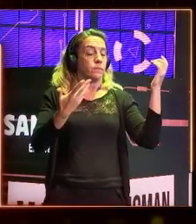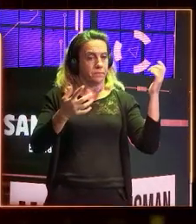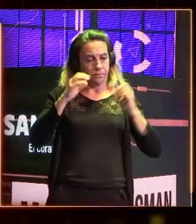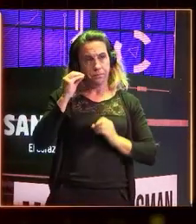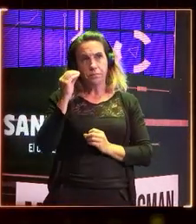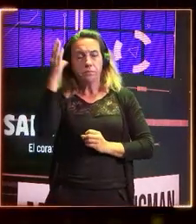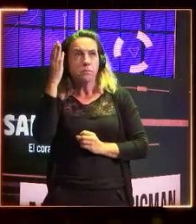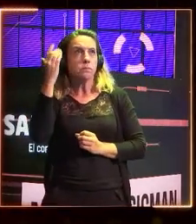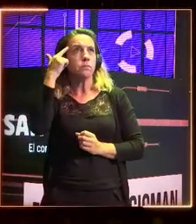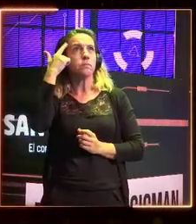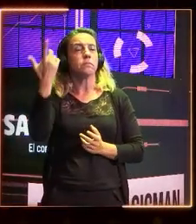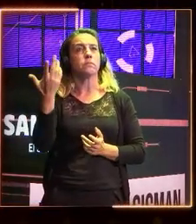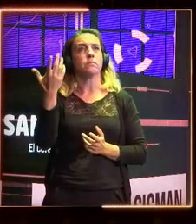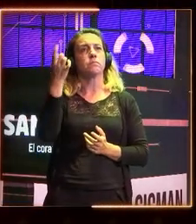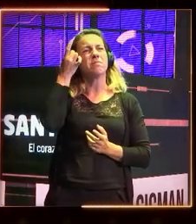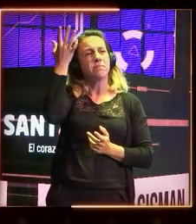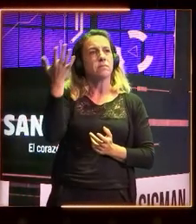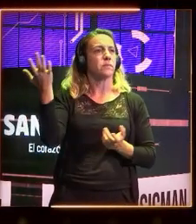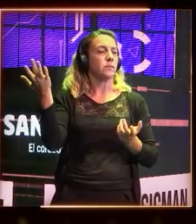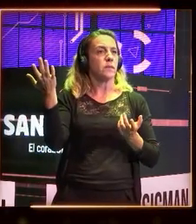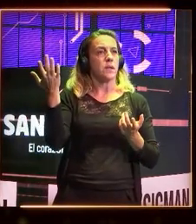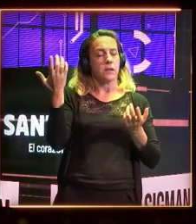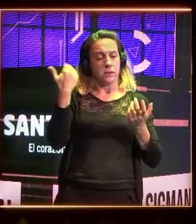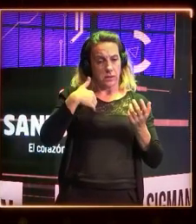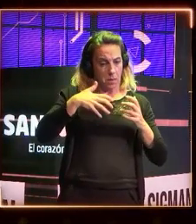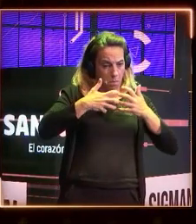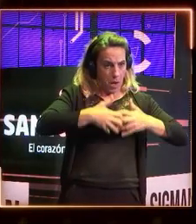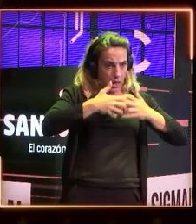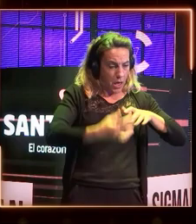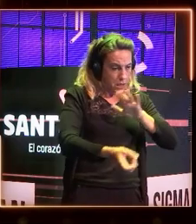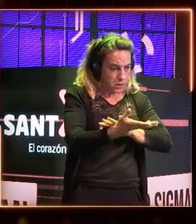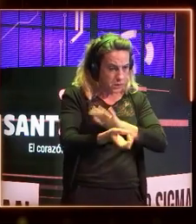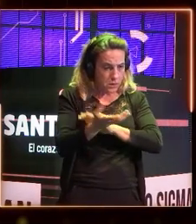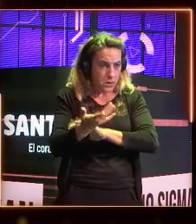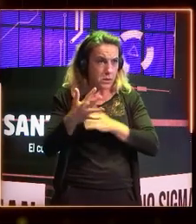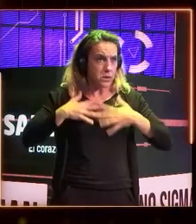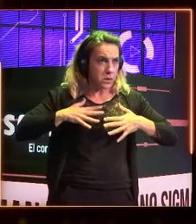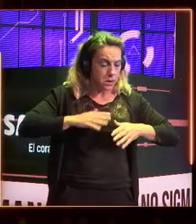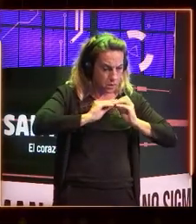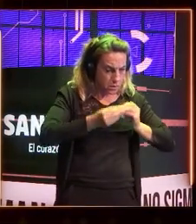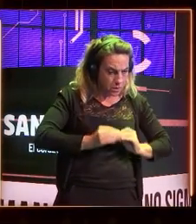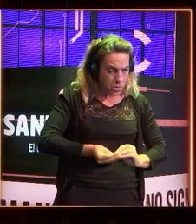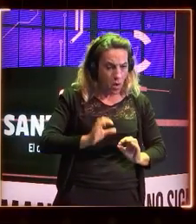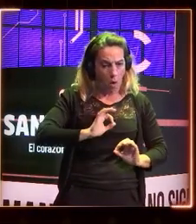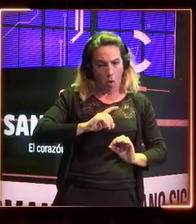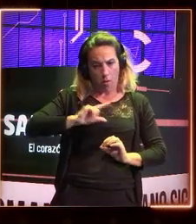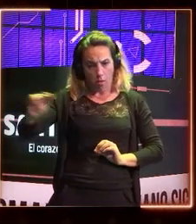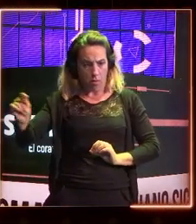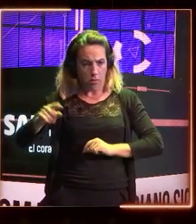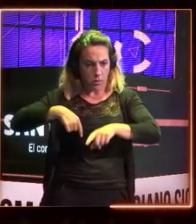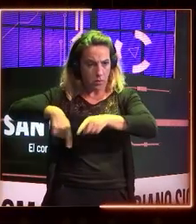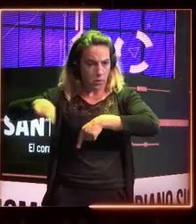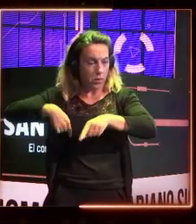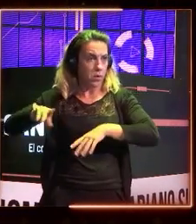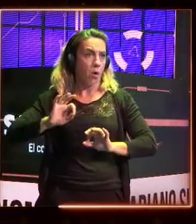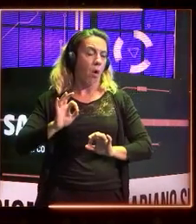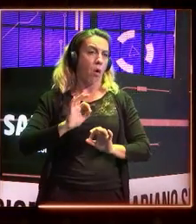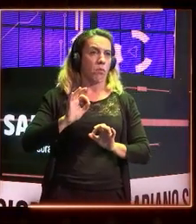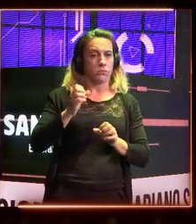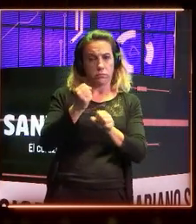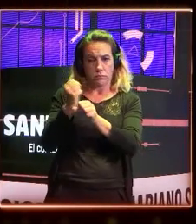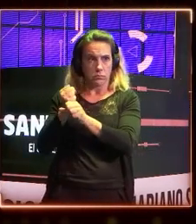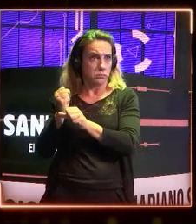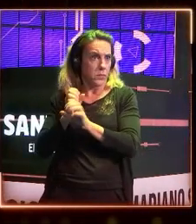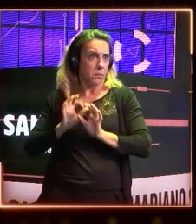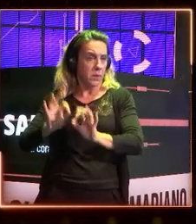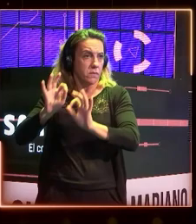que hemos instanciado y hemos implantado máquinas que hacen suéteres o que nos transportan o que hacen distintos oficios de la humanidad quizá